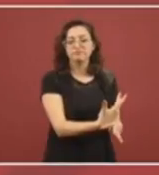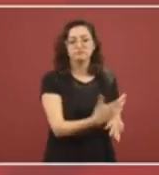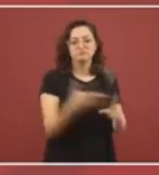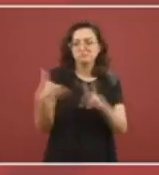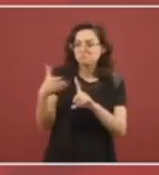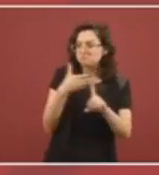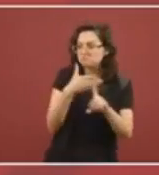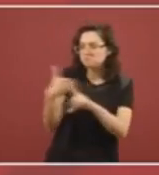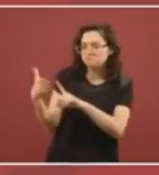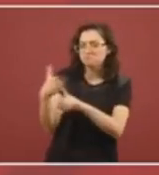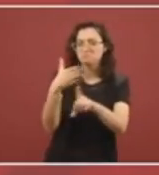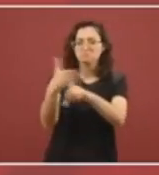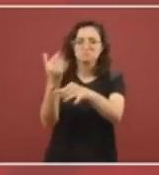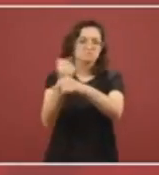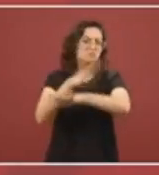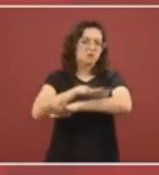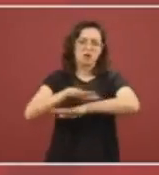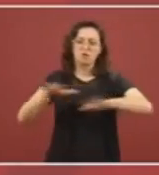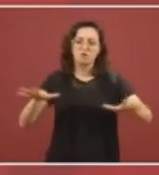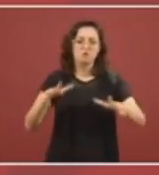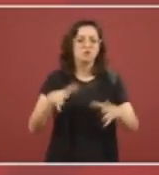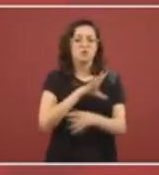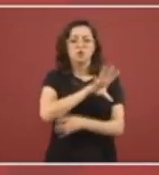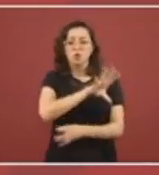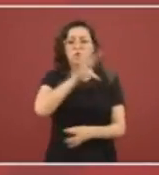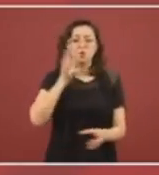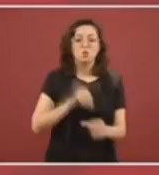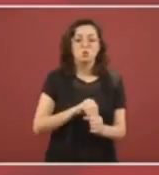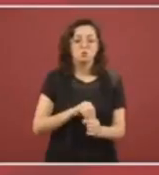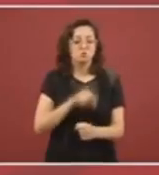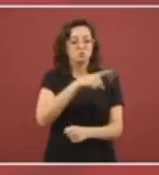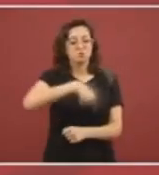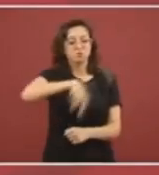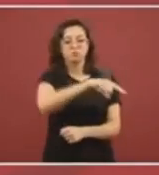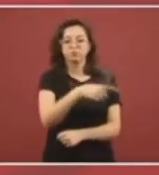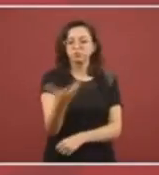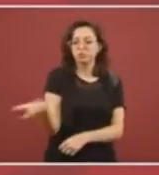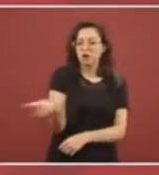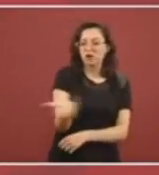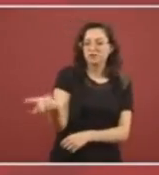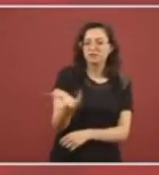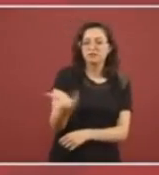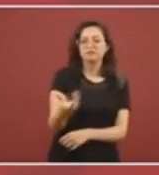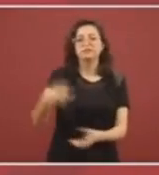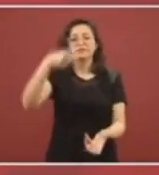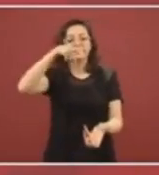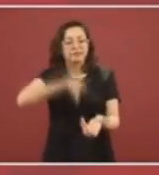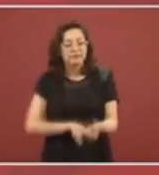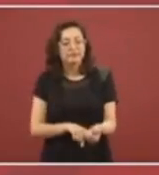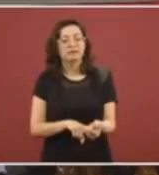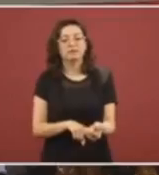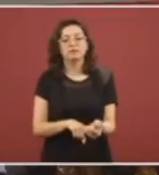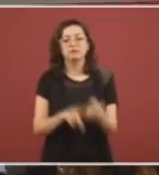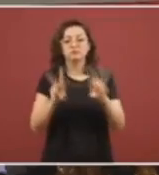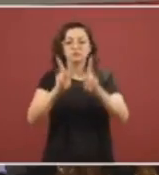orienten y manejen toda la política, la acción que se tiene